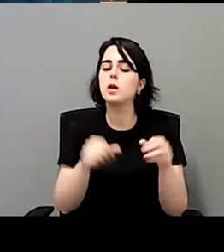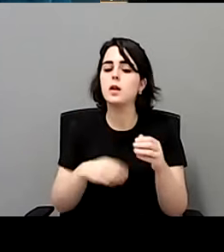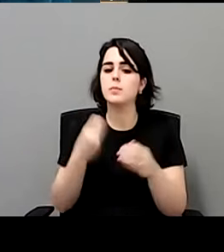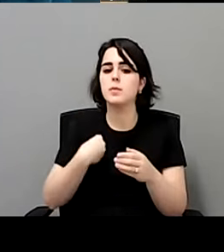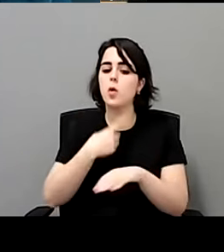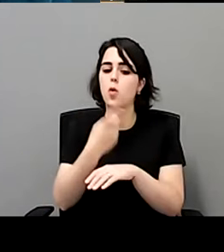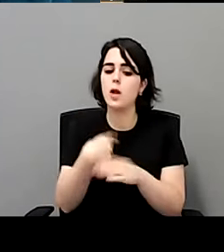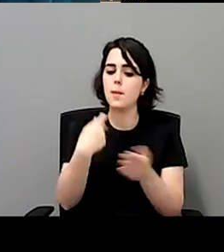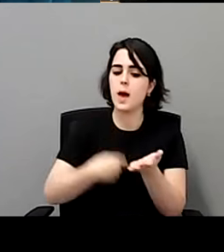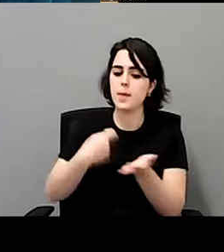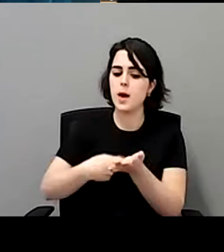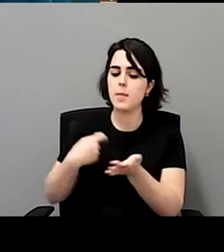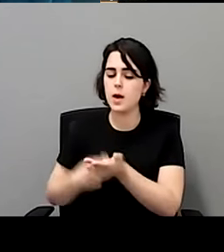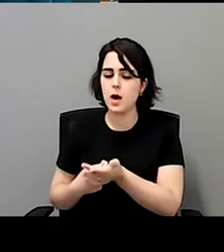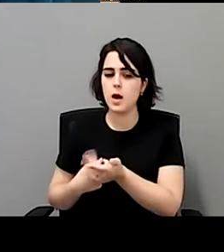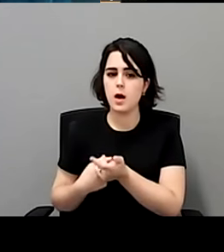hora,